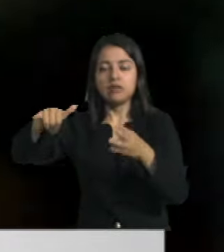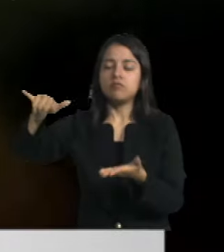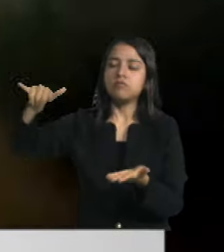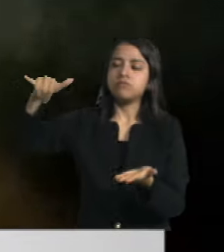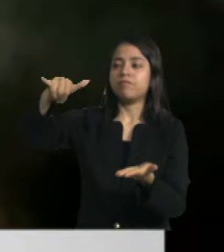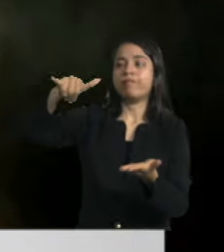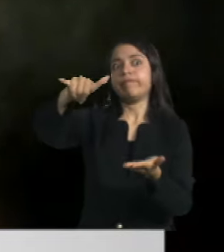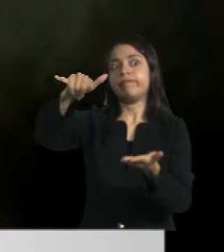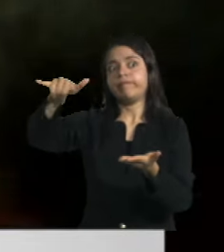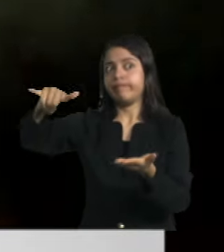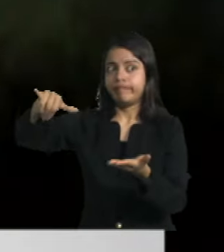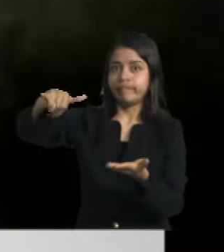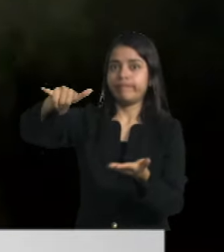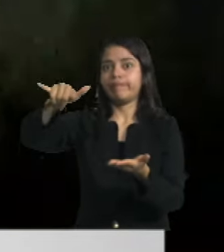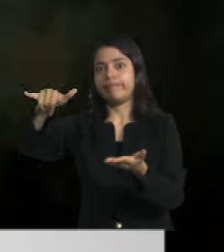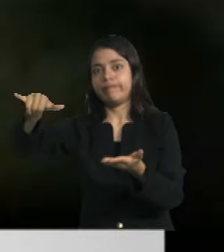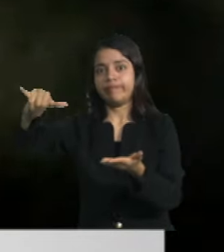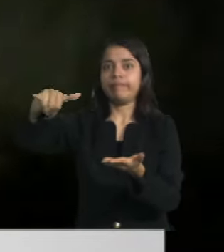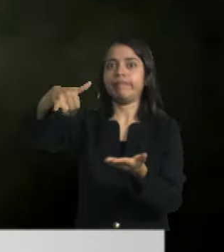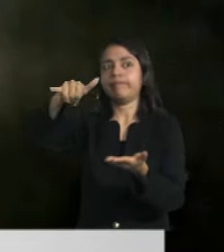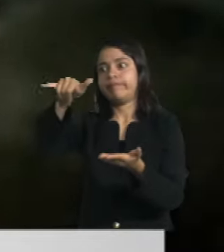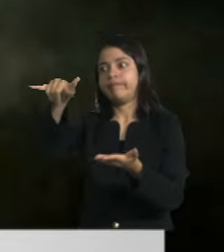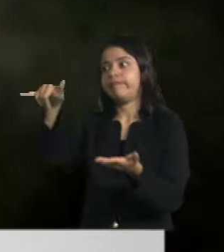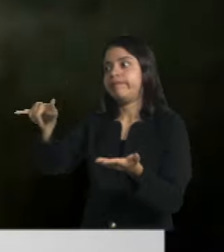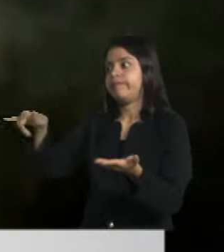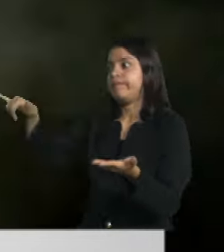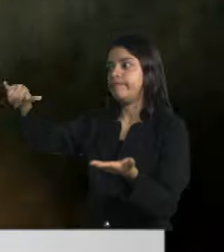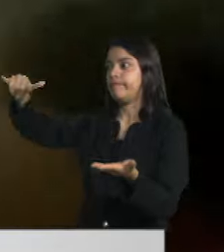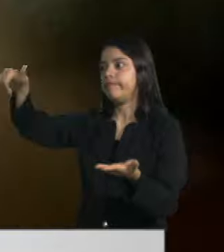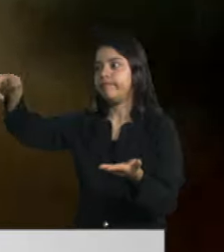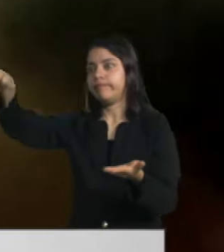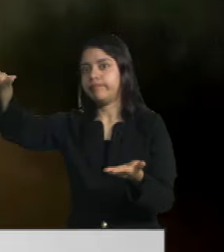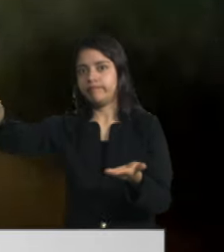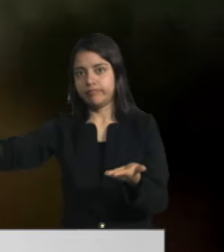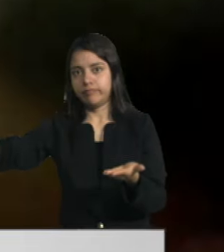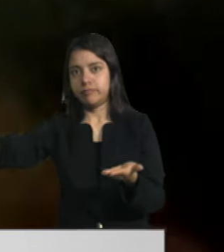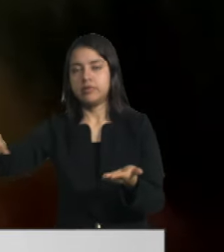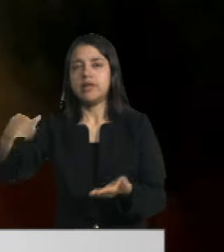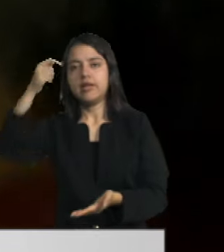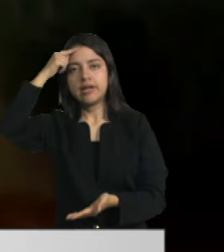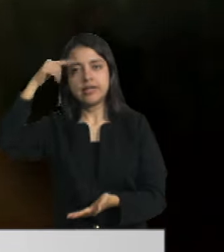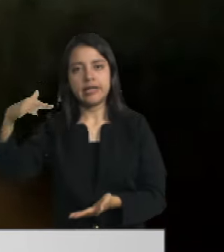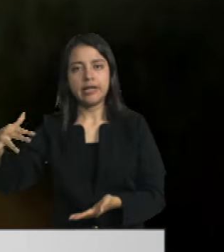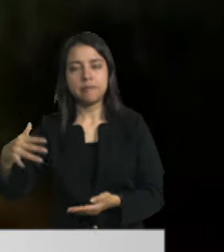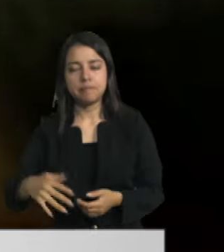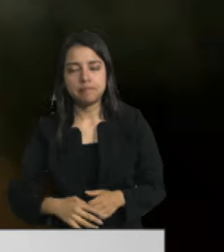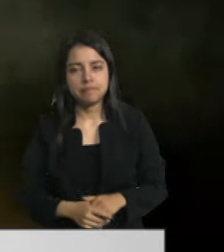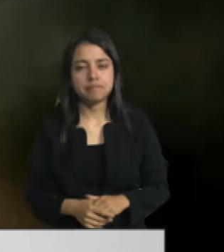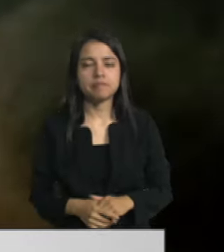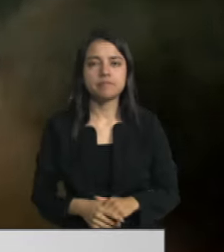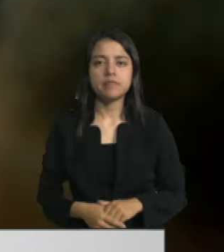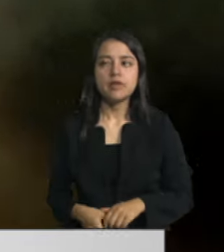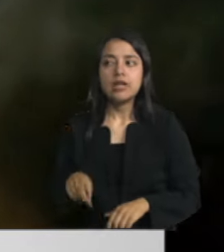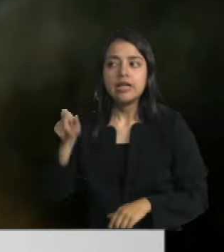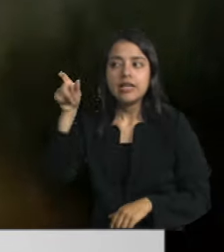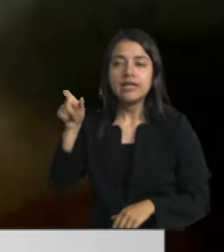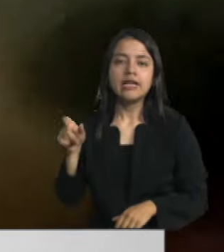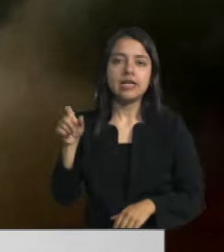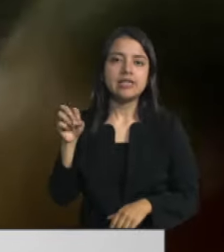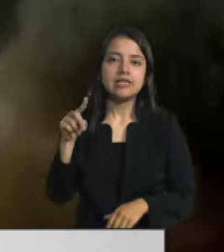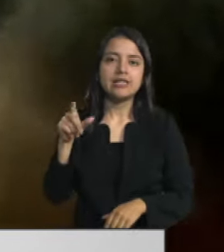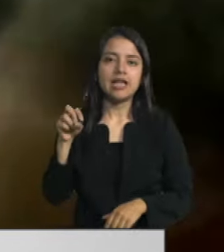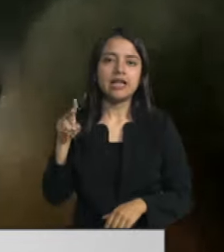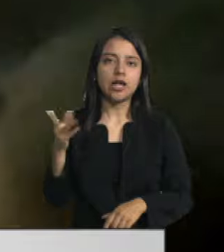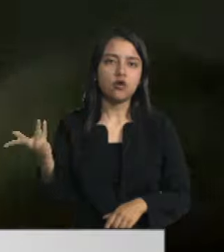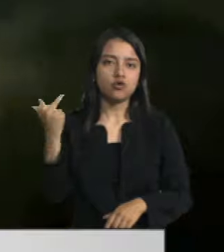sobrevino la tormenta. Por la turbulencia, el vuelo no pudo aterrizar en el aeropuerto local, contó Sandra López, una